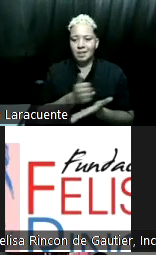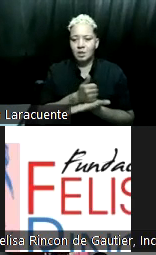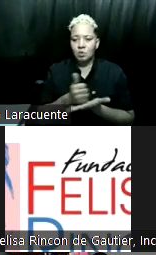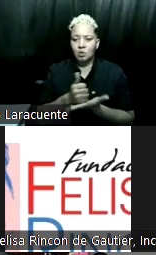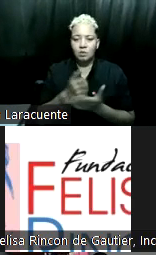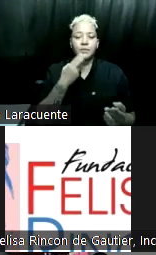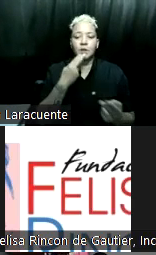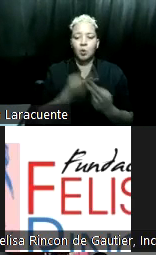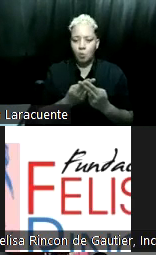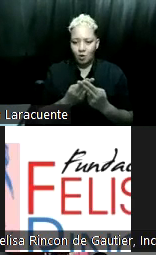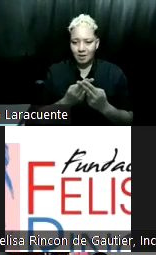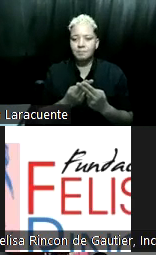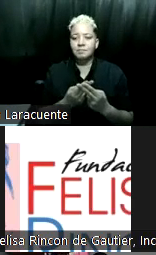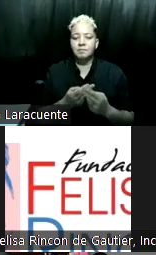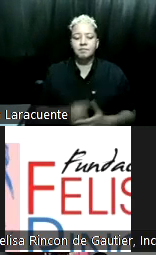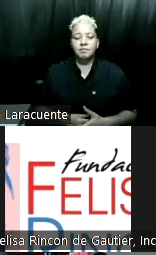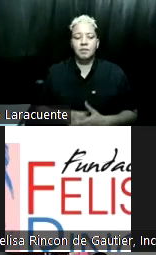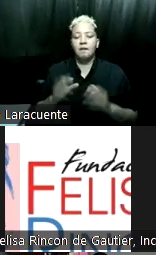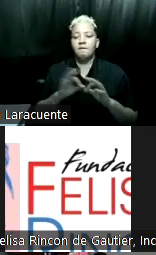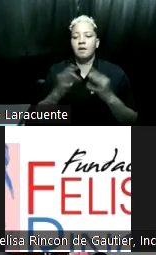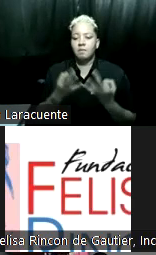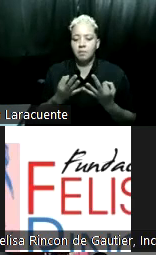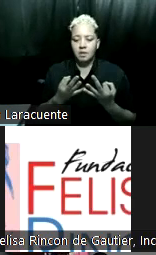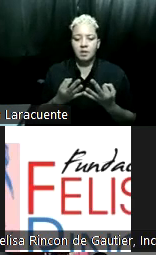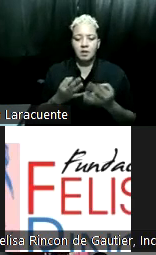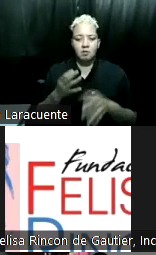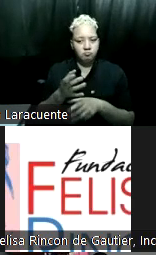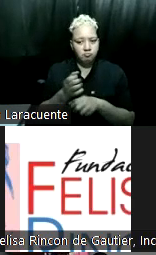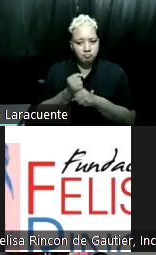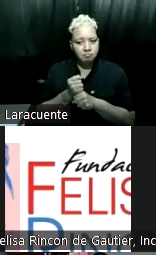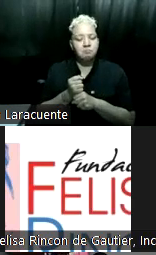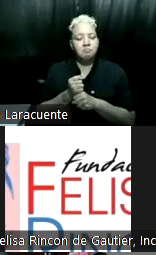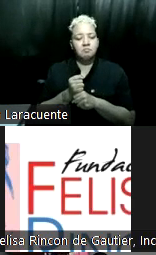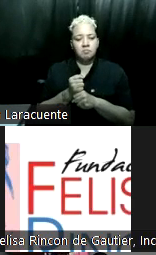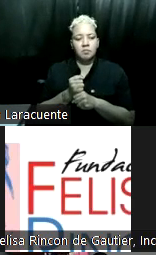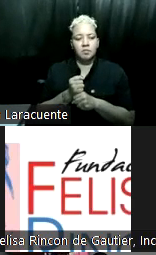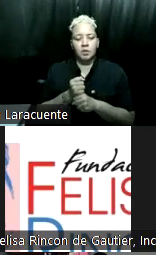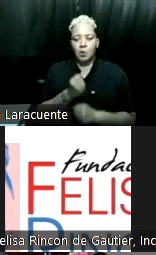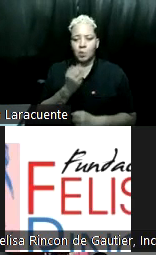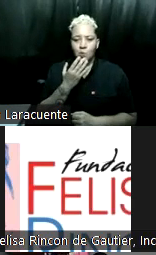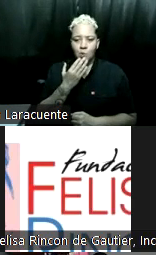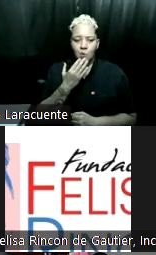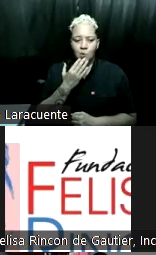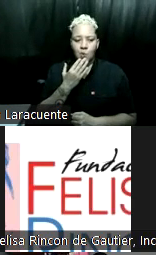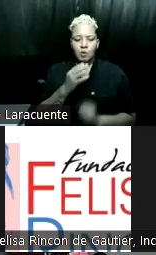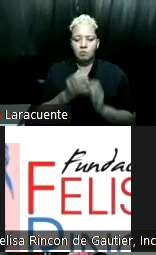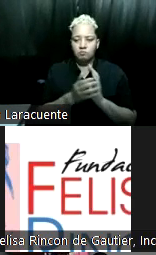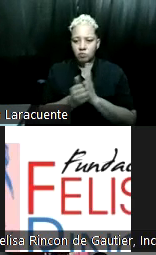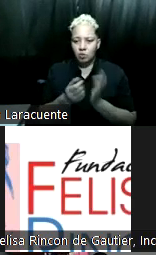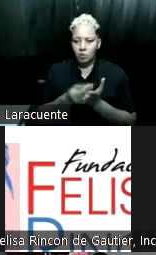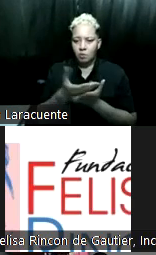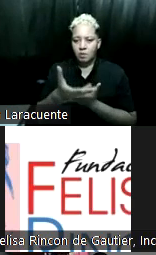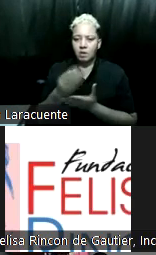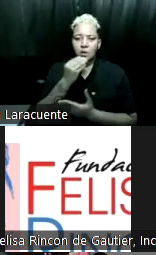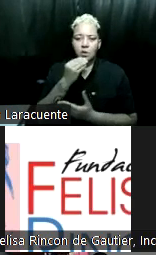alimentos. Las familias comenzaron a recibir cupones en colores que les capacitan a comprar los alimentos